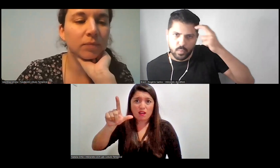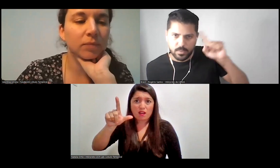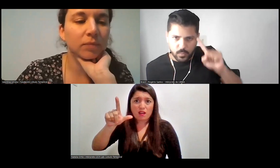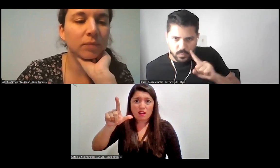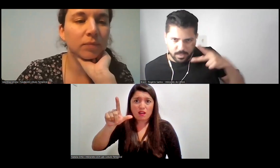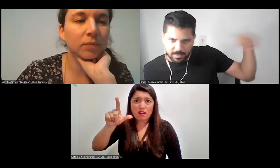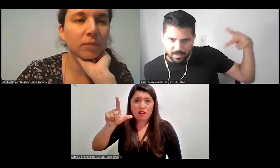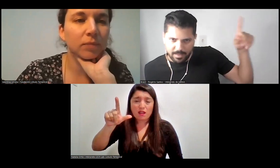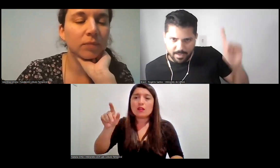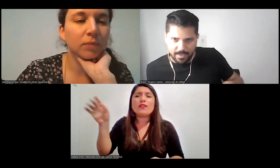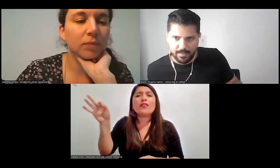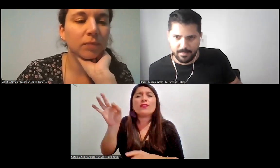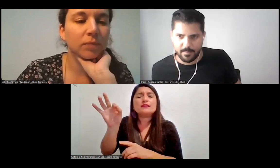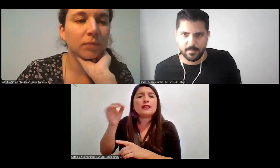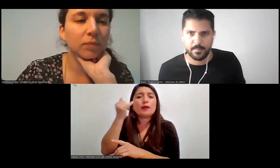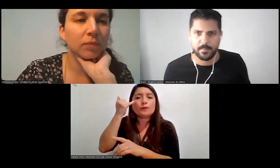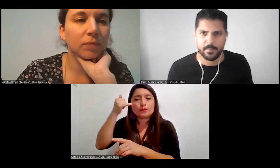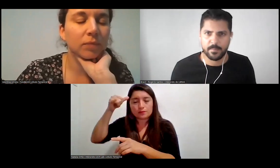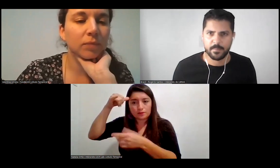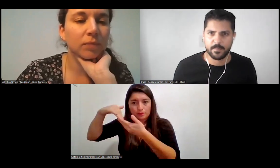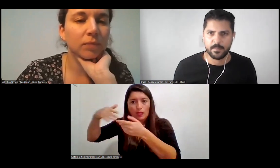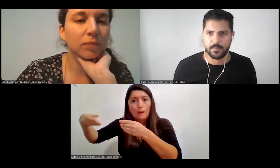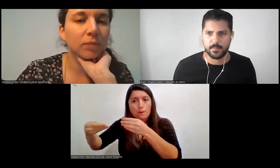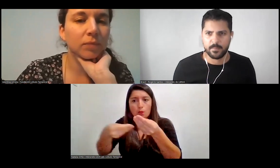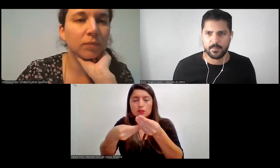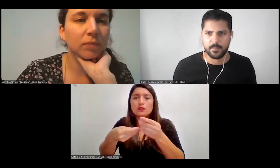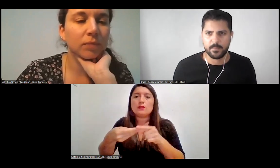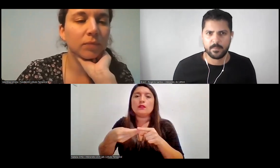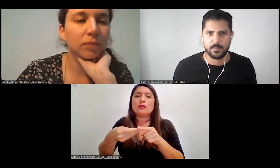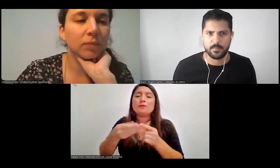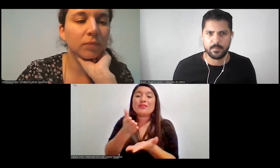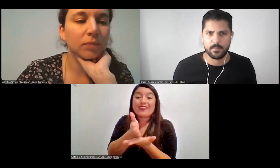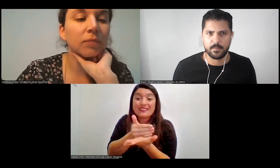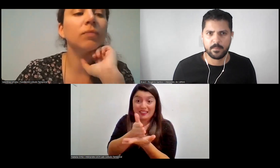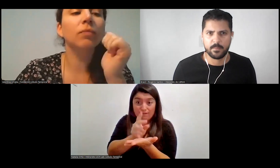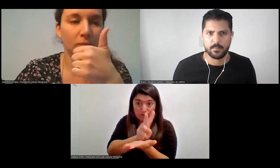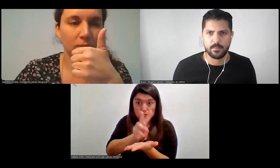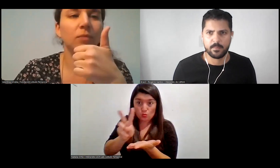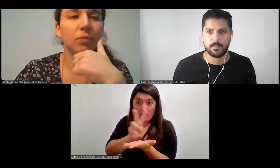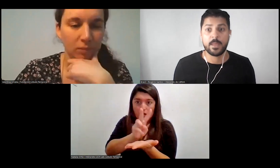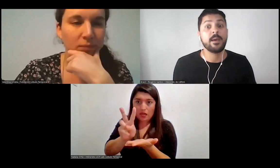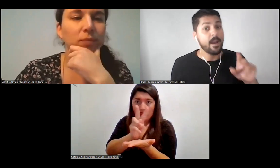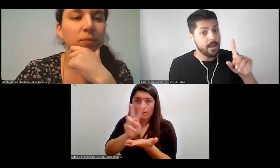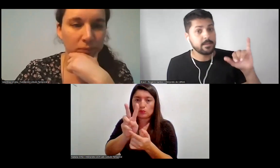Si agrega la técnica, disculpen, un aporte, si agrega la técnica de vernáculo visual.